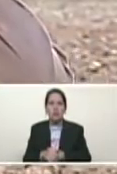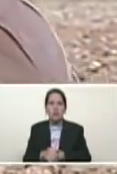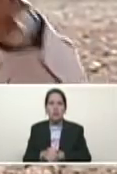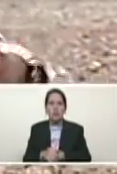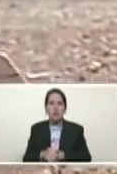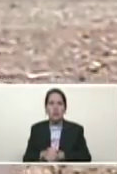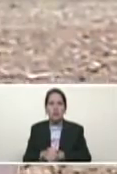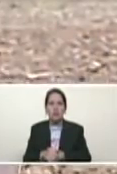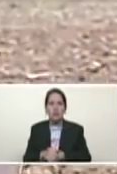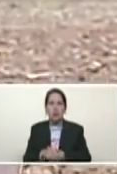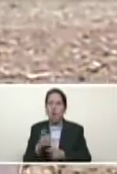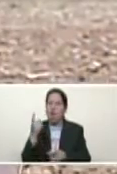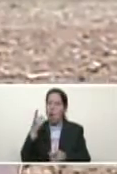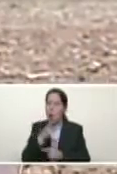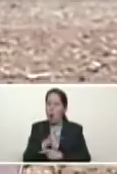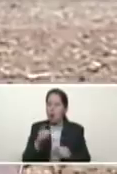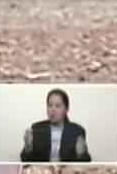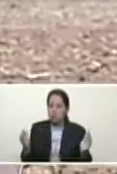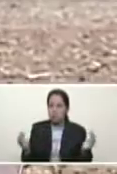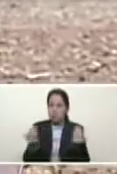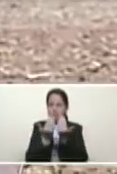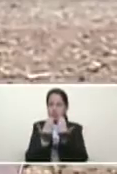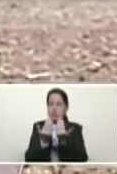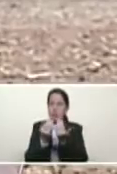proteger, acordonar